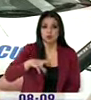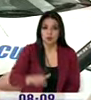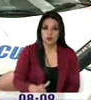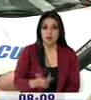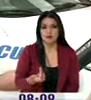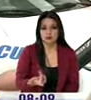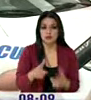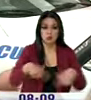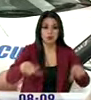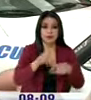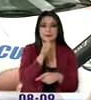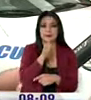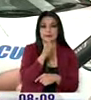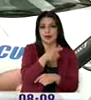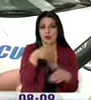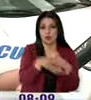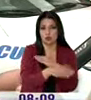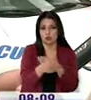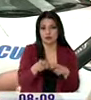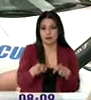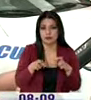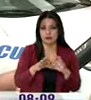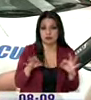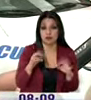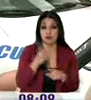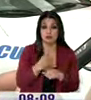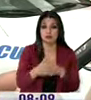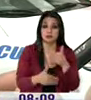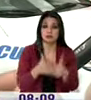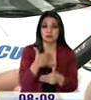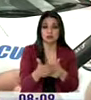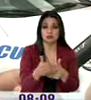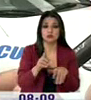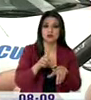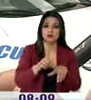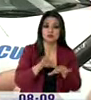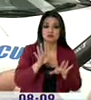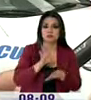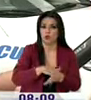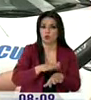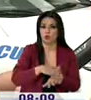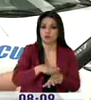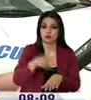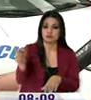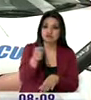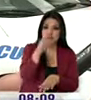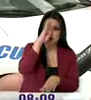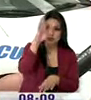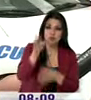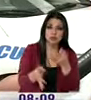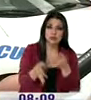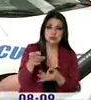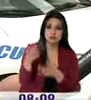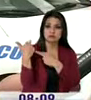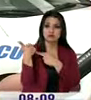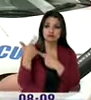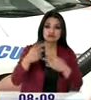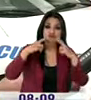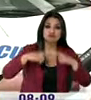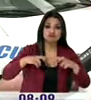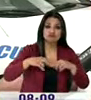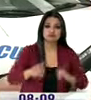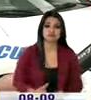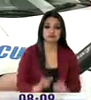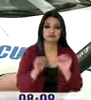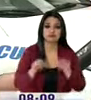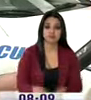fiscal ordenará el proceso continuo de determinará a un agente de la policía judicial a fin de que comience a realizar